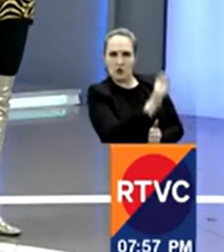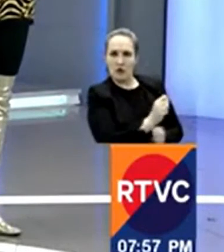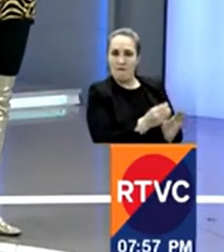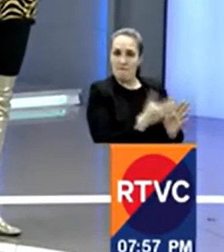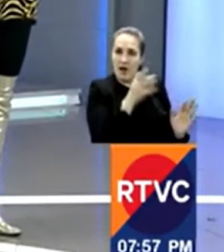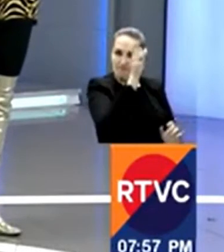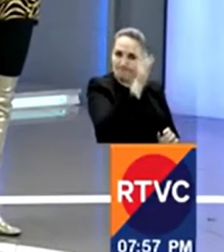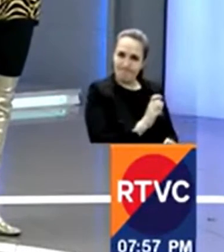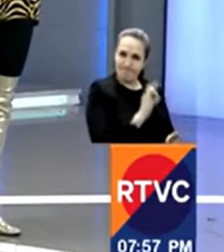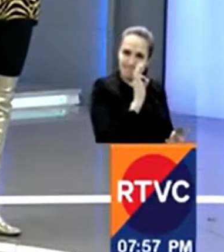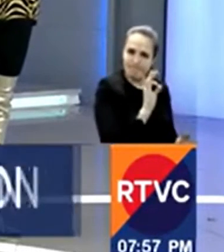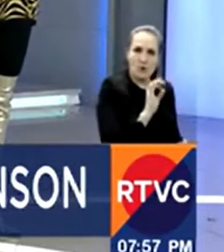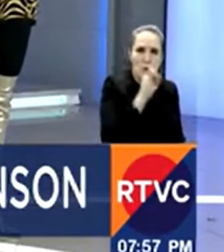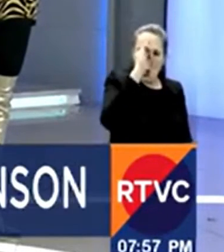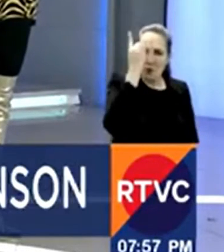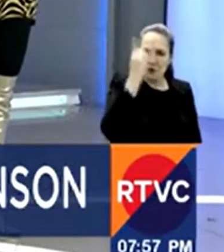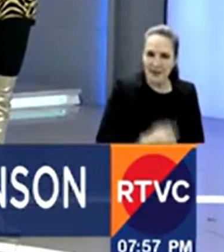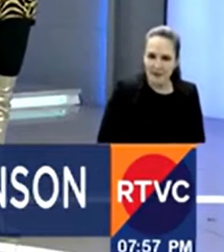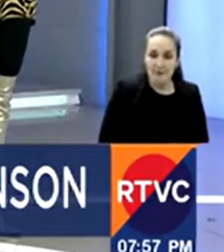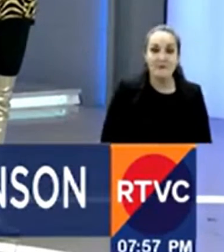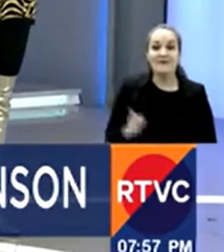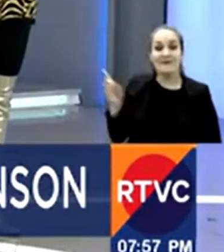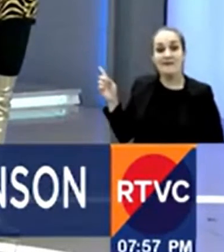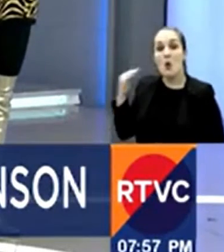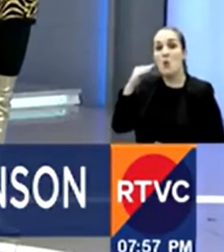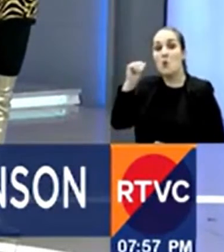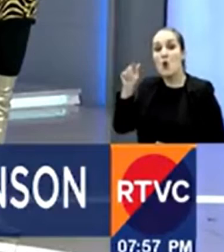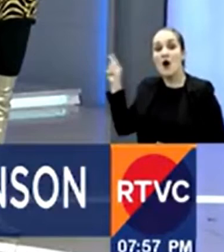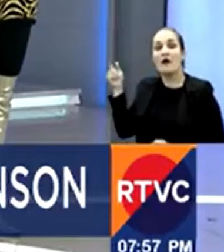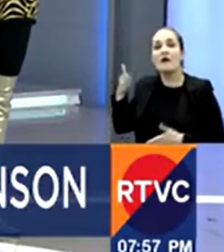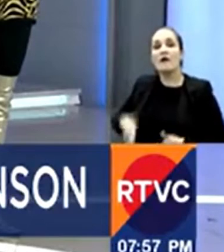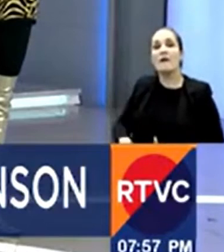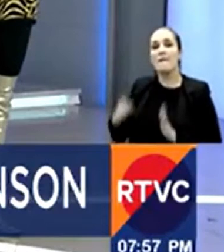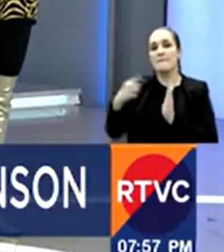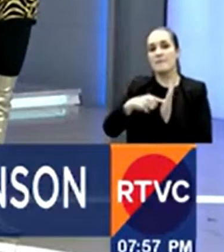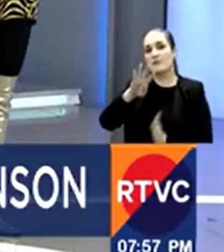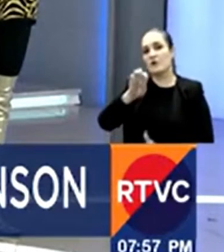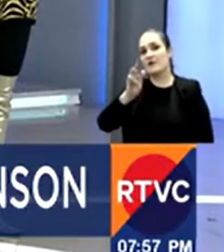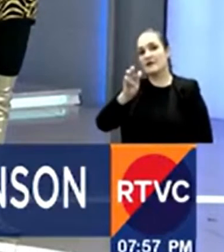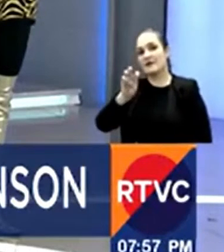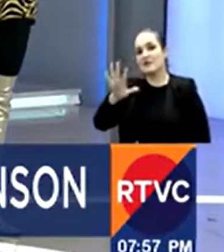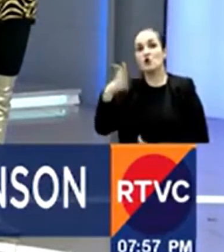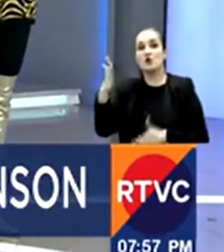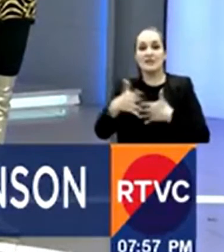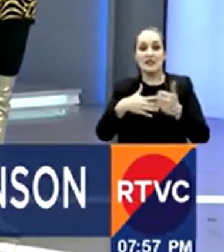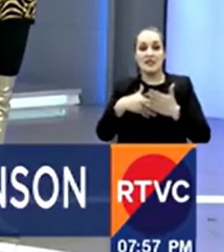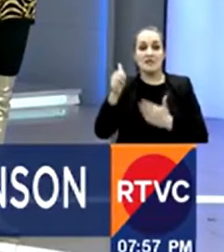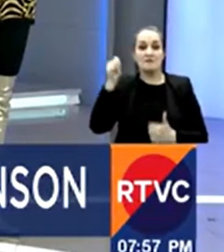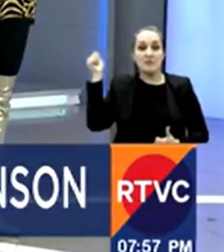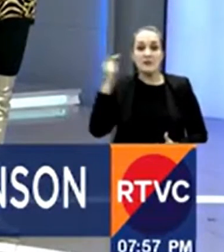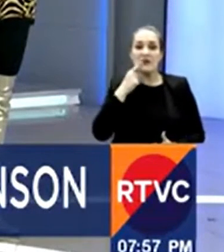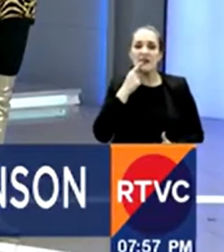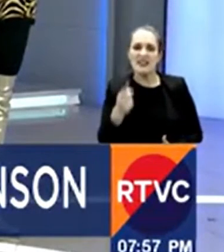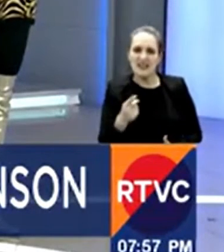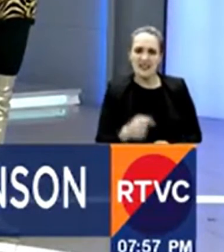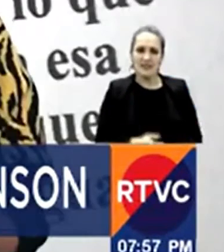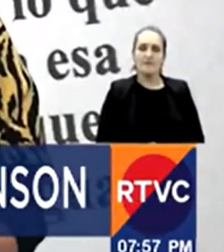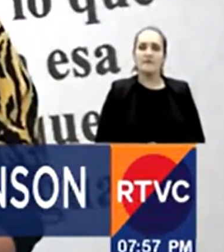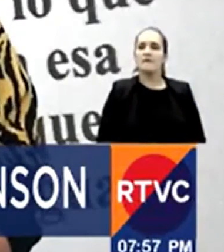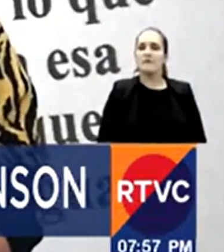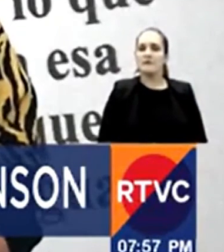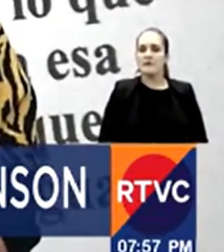escritora de San Andrés, que nació en 1935, nos pone el siguiente ejemplo en su libro Saila Hoy, Velas a la